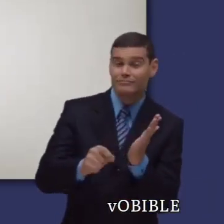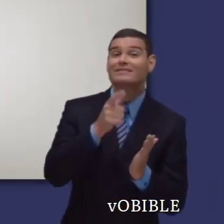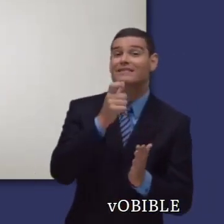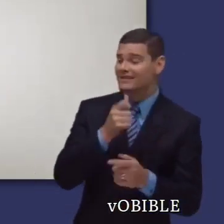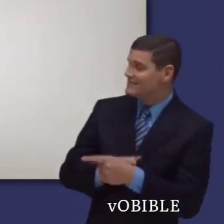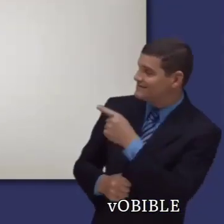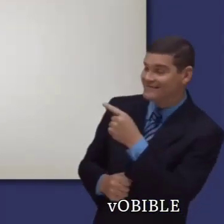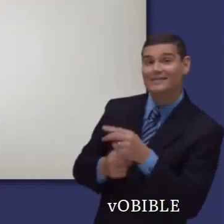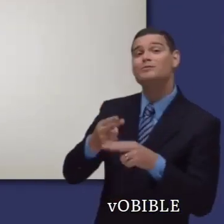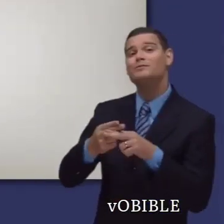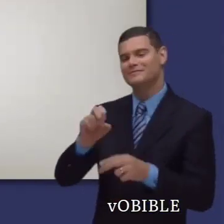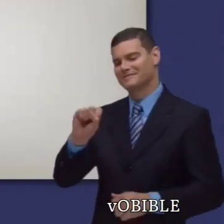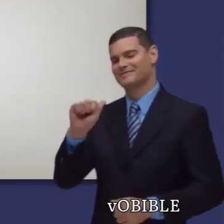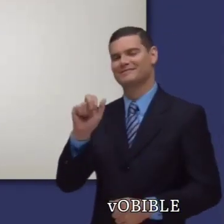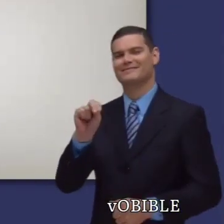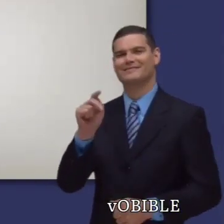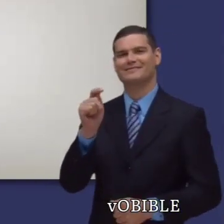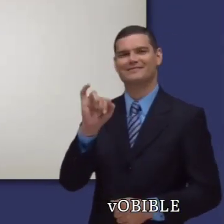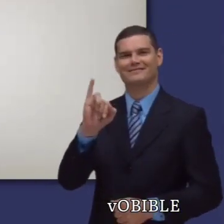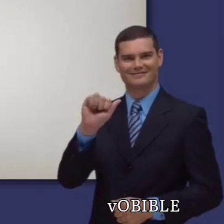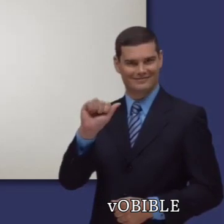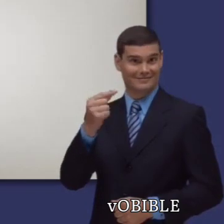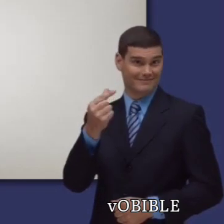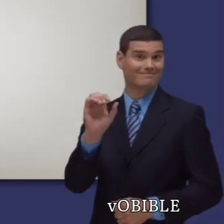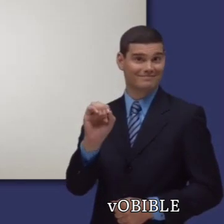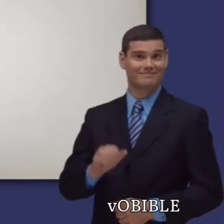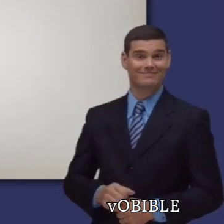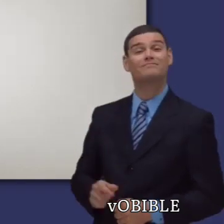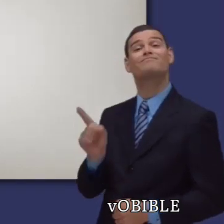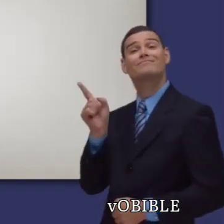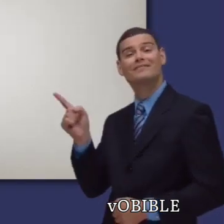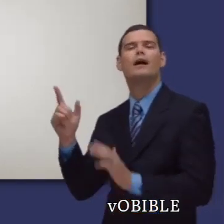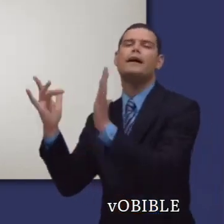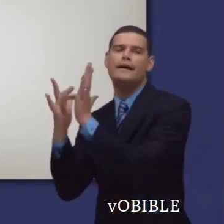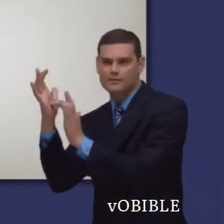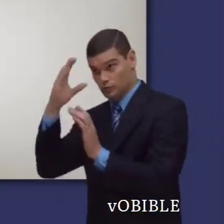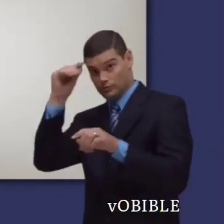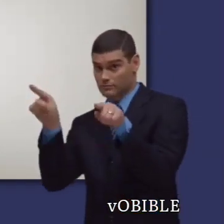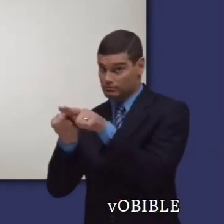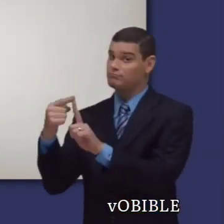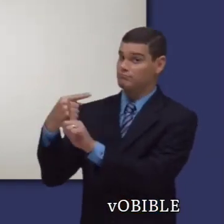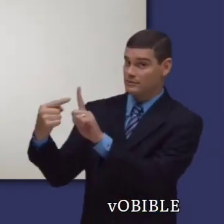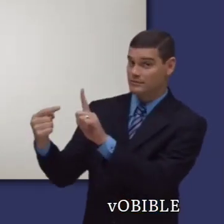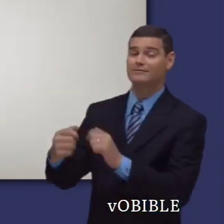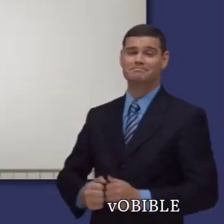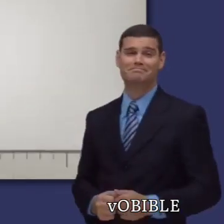Hay pruebas sólidas de que el Santiago que escribió esta carta inspirada fue el medio hermano de Jesús.